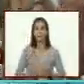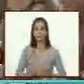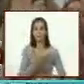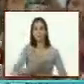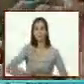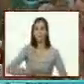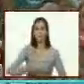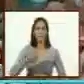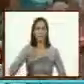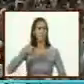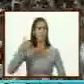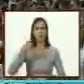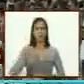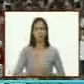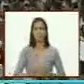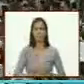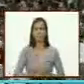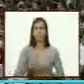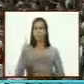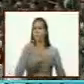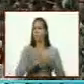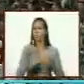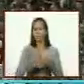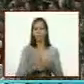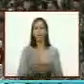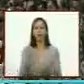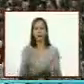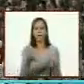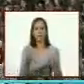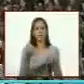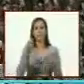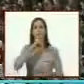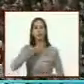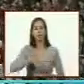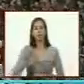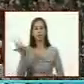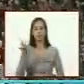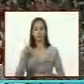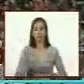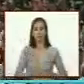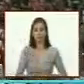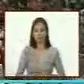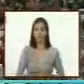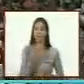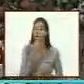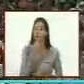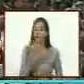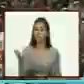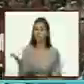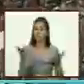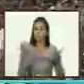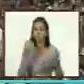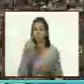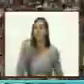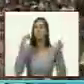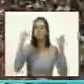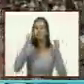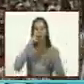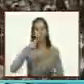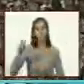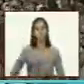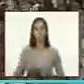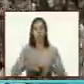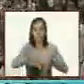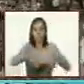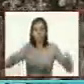ejercicio que tiene el récord de más elecciones de votación popular ganadas en la historia de nuestro país. algo que se realza con esta fiesta popular en el